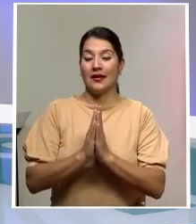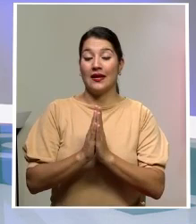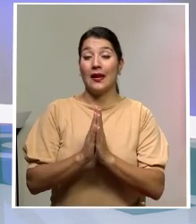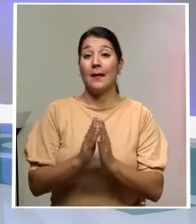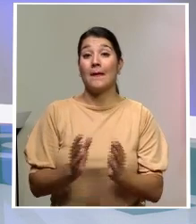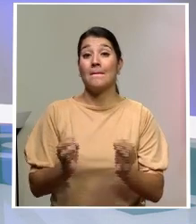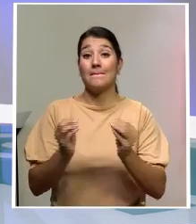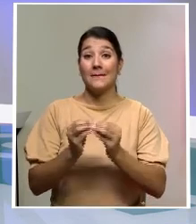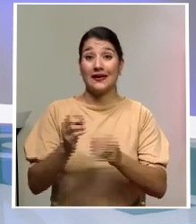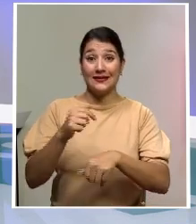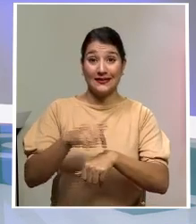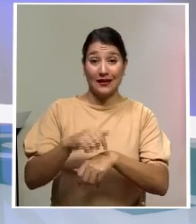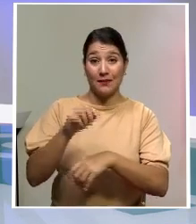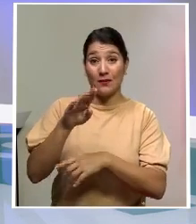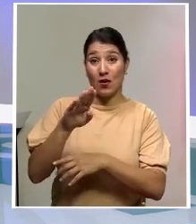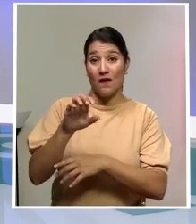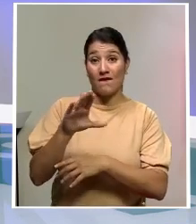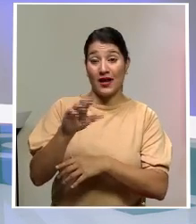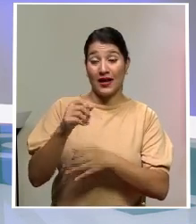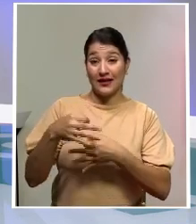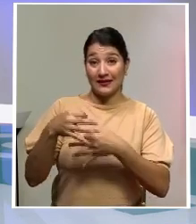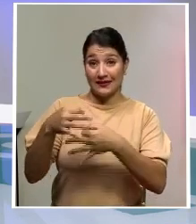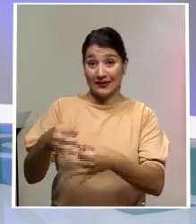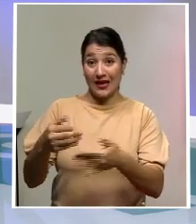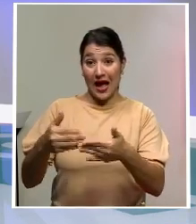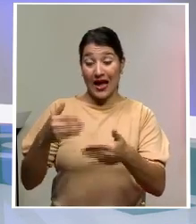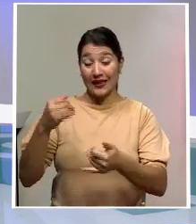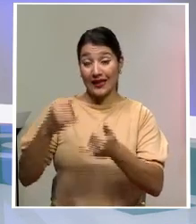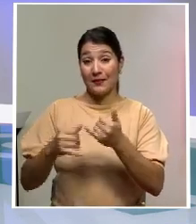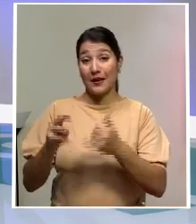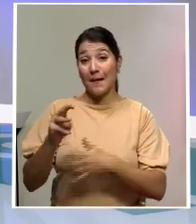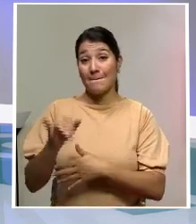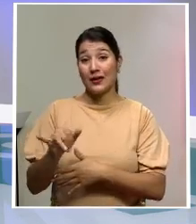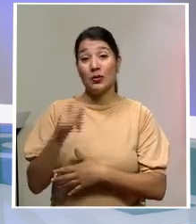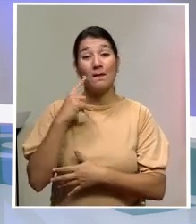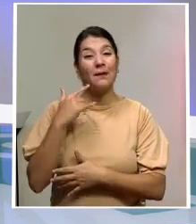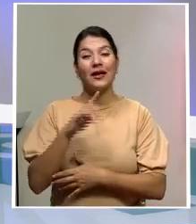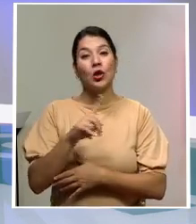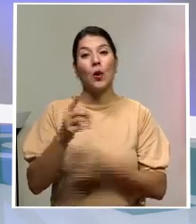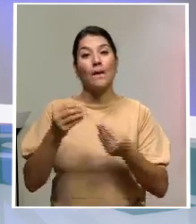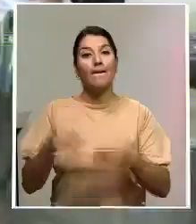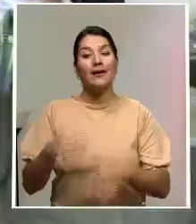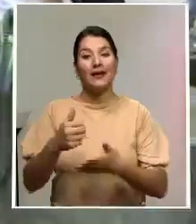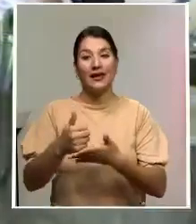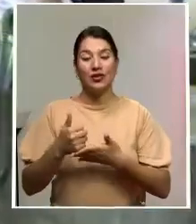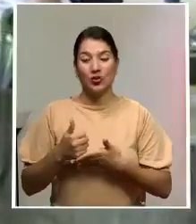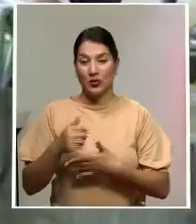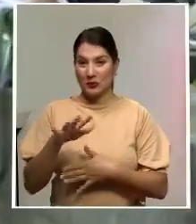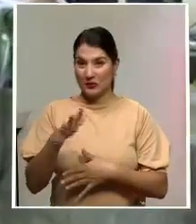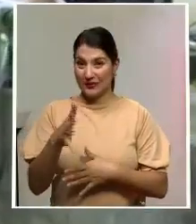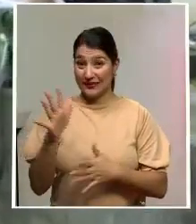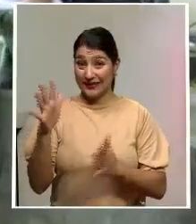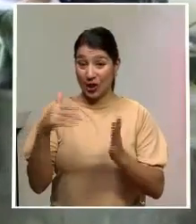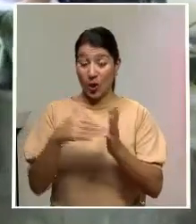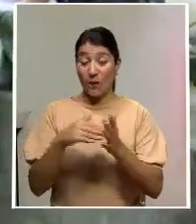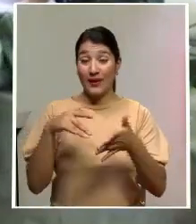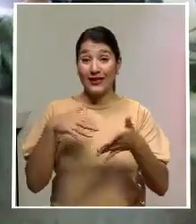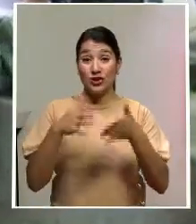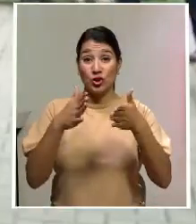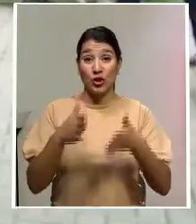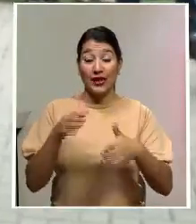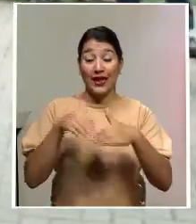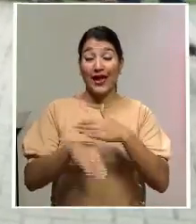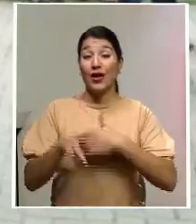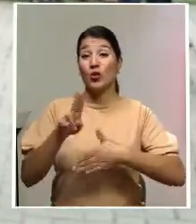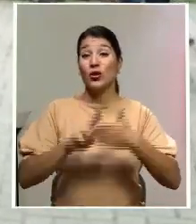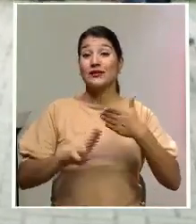antes de finalizar mayo para no perder la ayuda que reciben. Unos 5.000 estudiantes de universidades